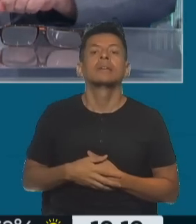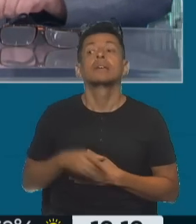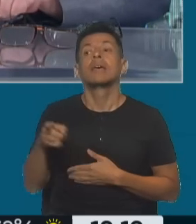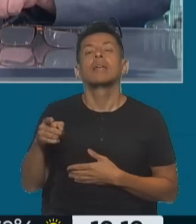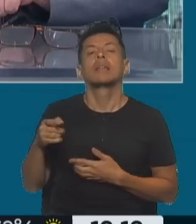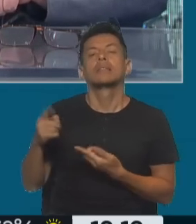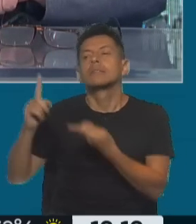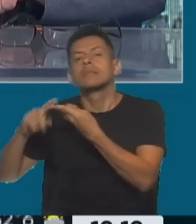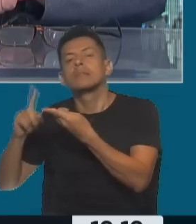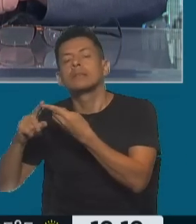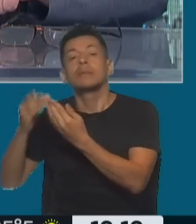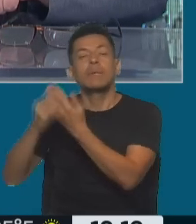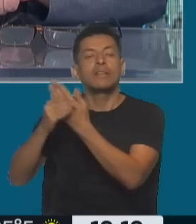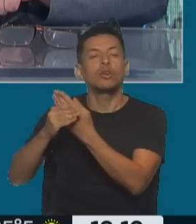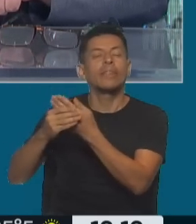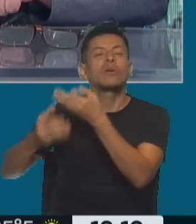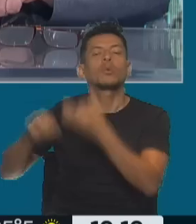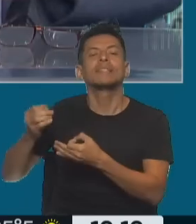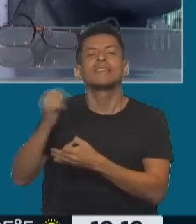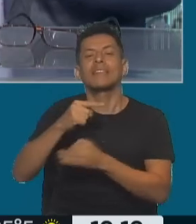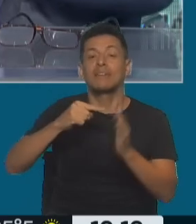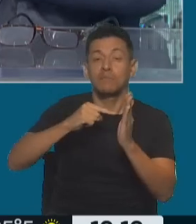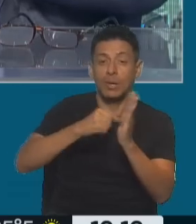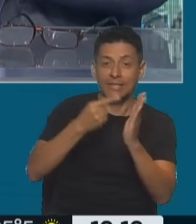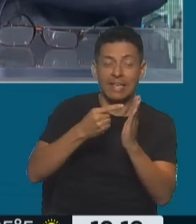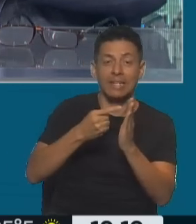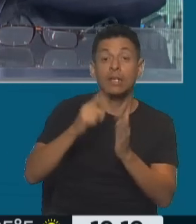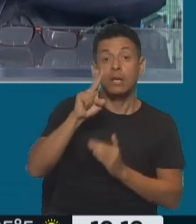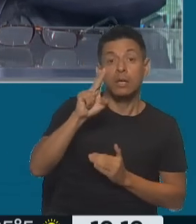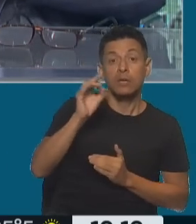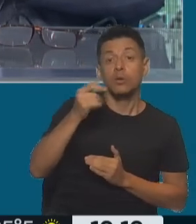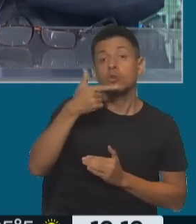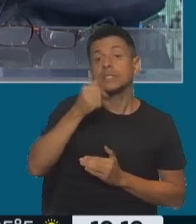el ministro de Justicia de la Ciudad de Buenos Aires, es decir, hablaban Rosati